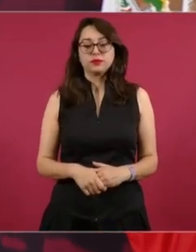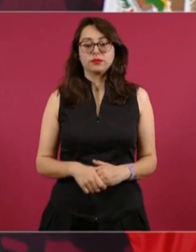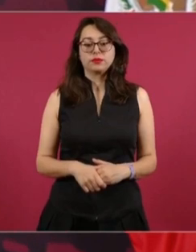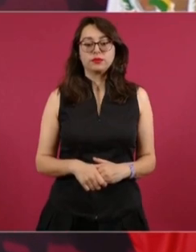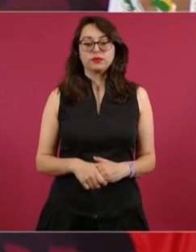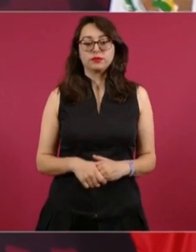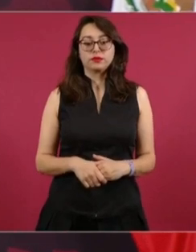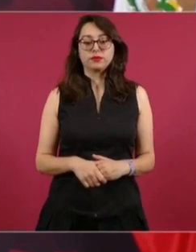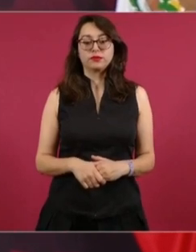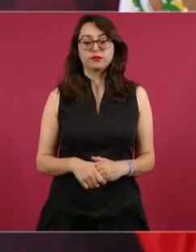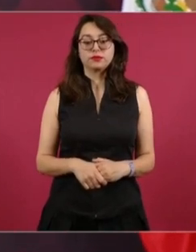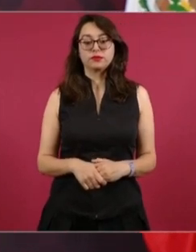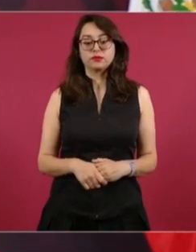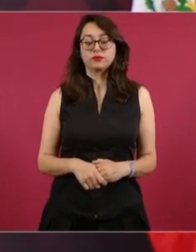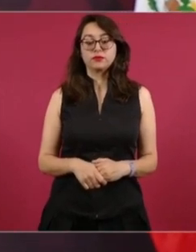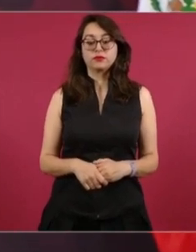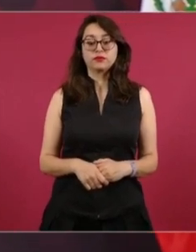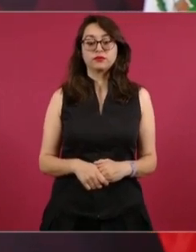No ha